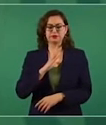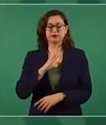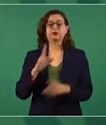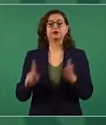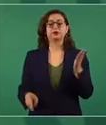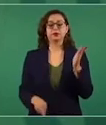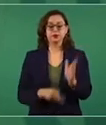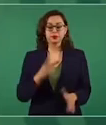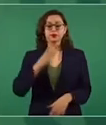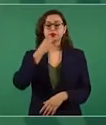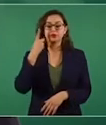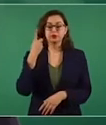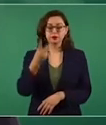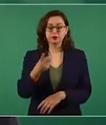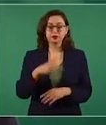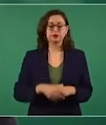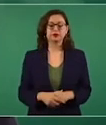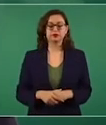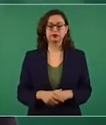repito, no es